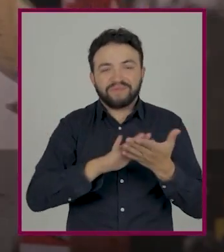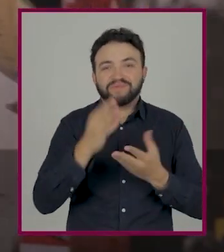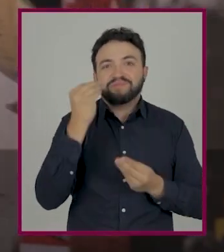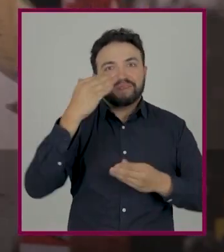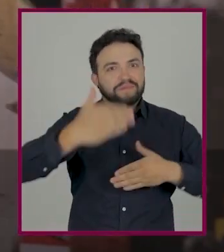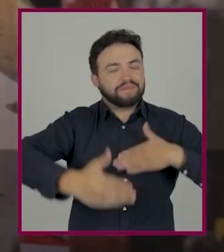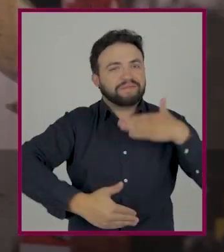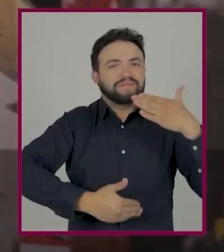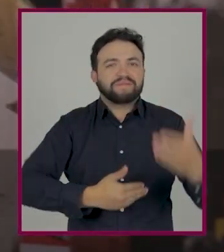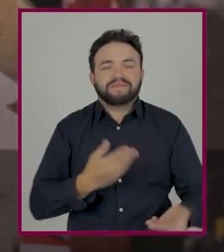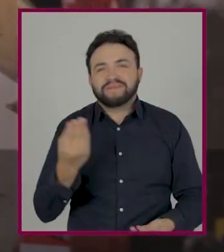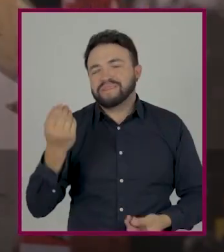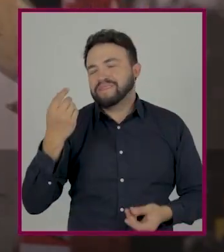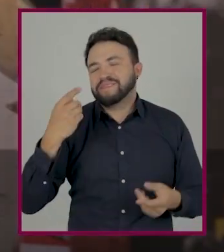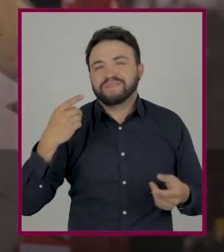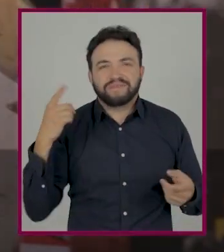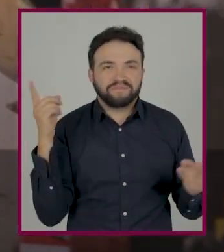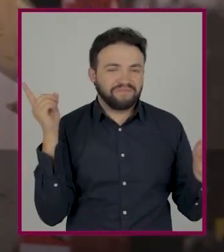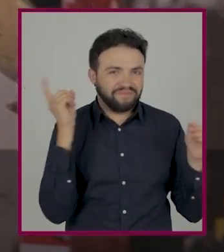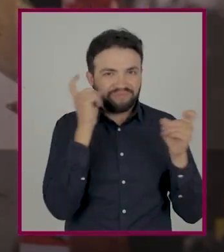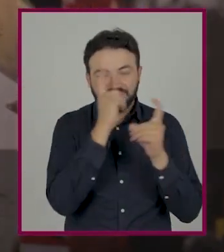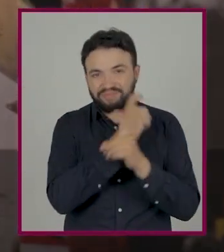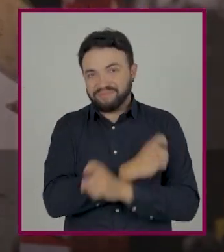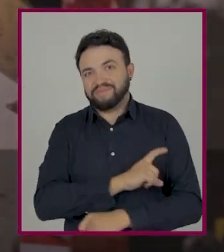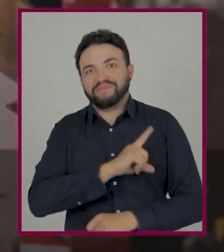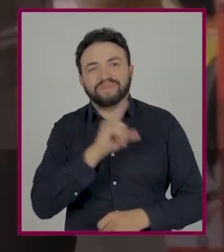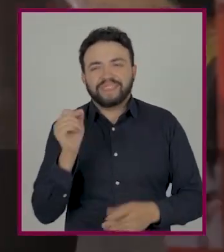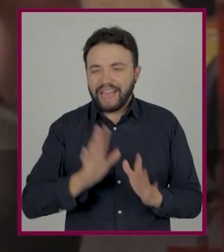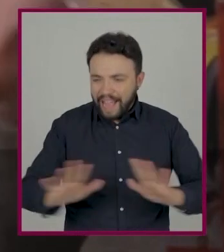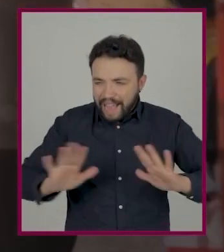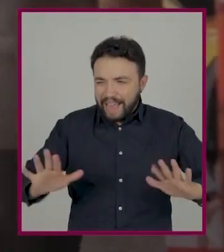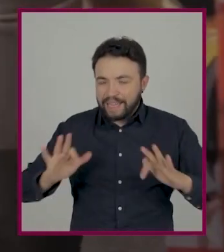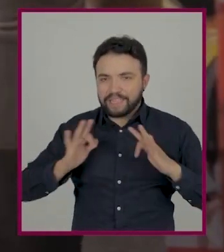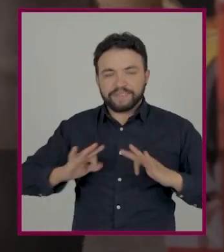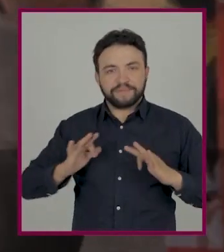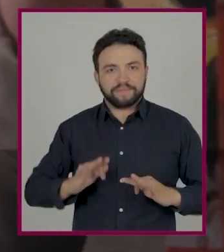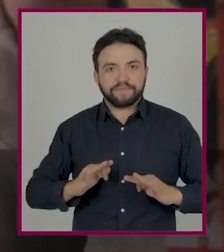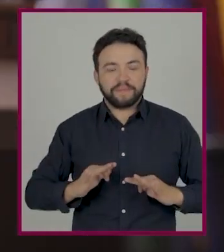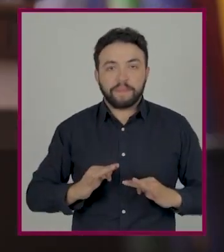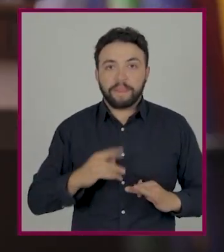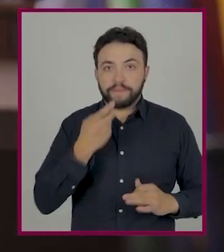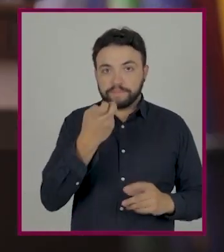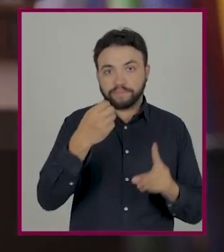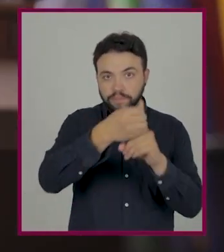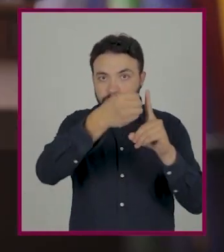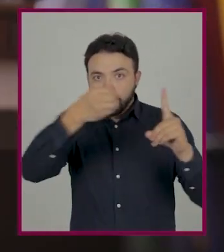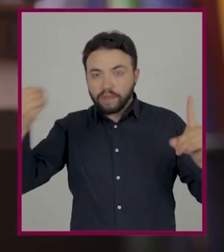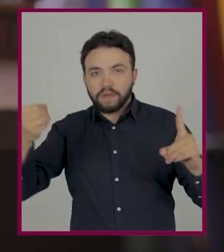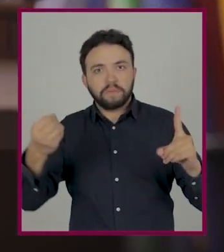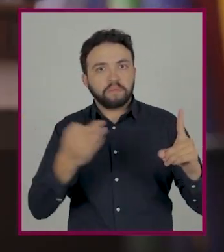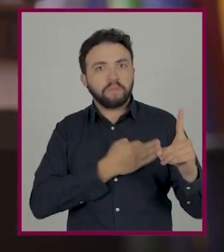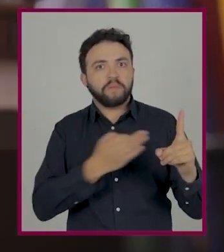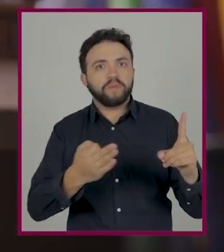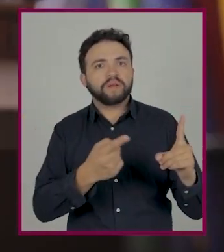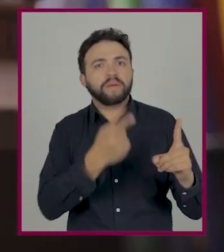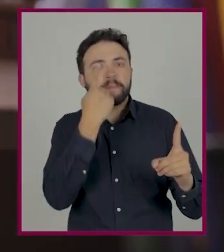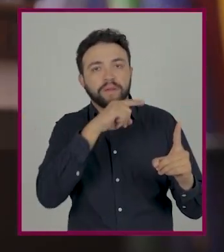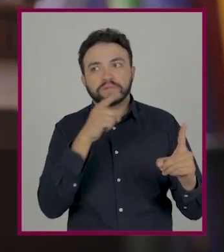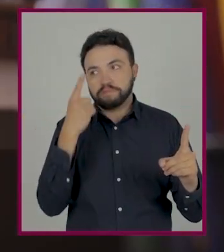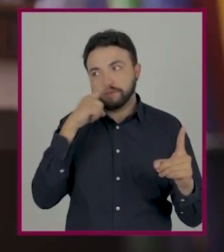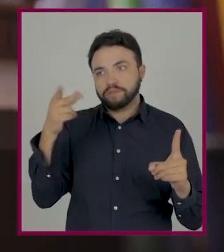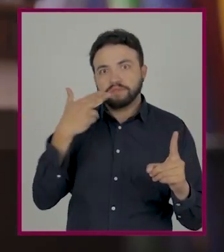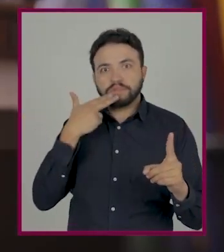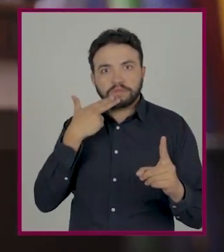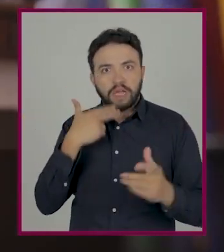muchos periodos y luego corrientes, autores y luego... Calma, calma. De hecho, estos organizadores gráficos